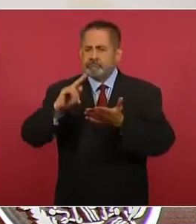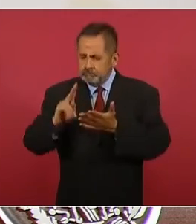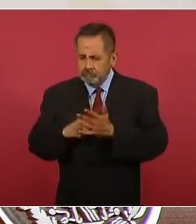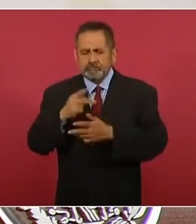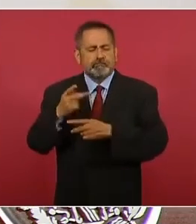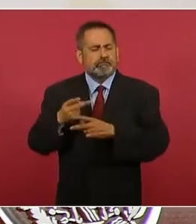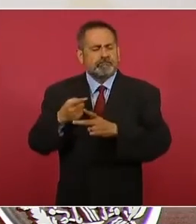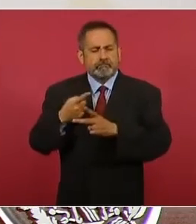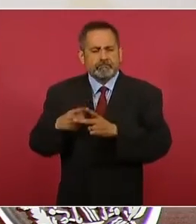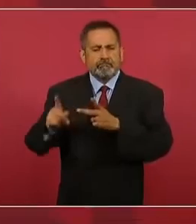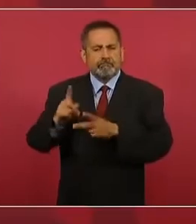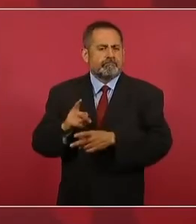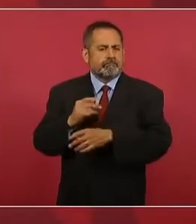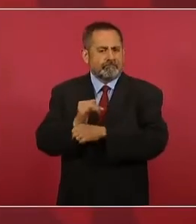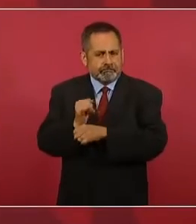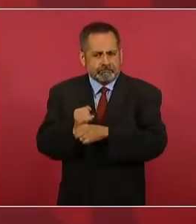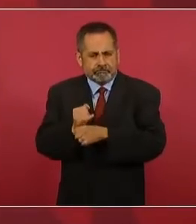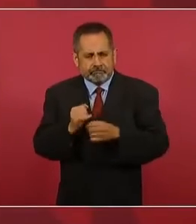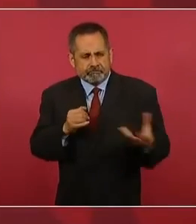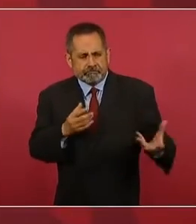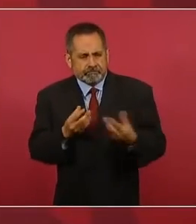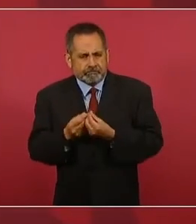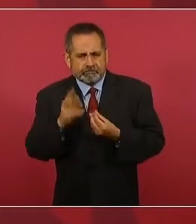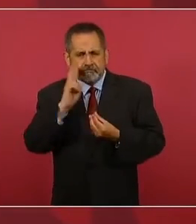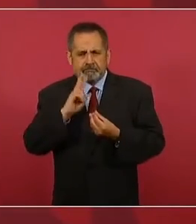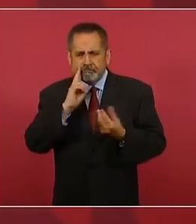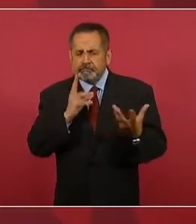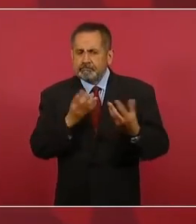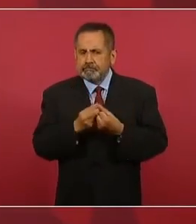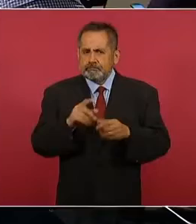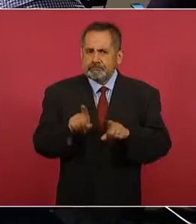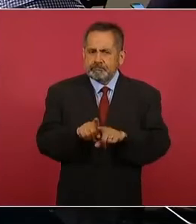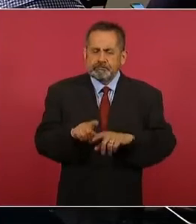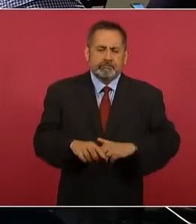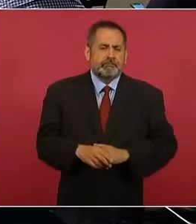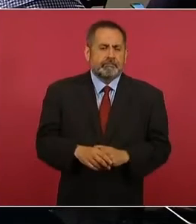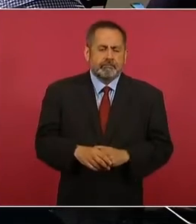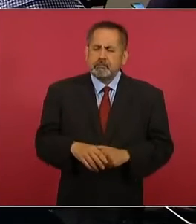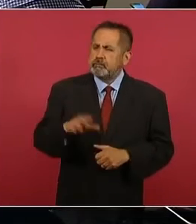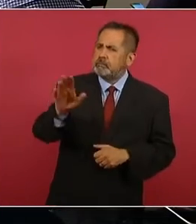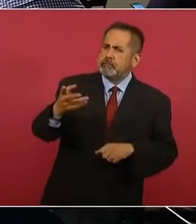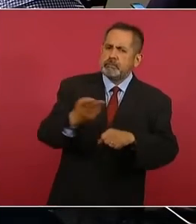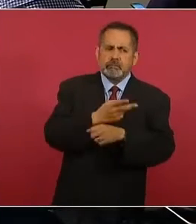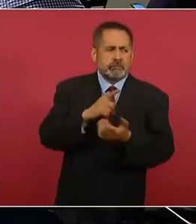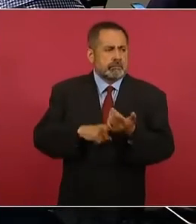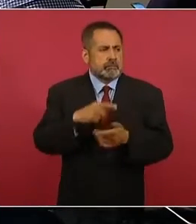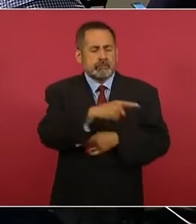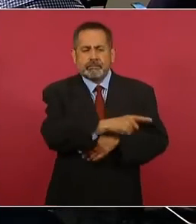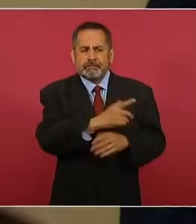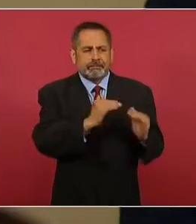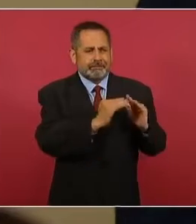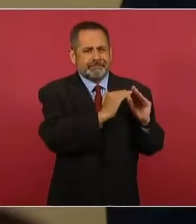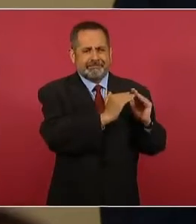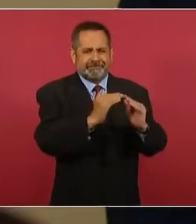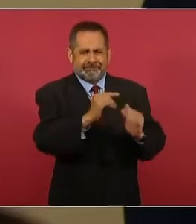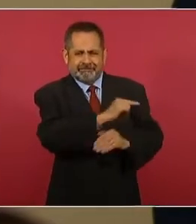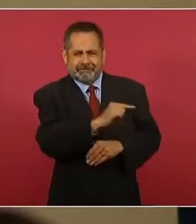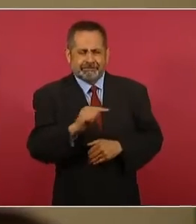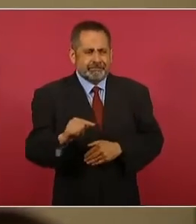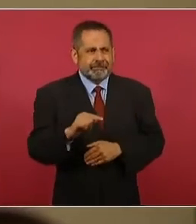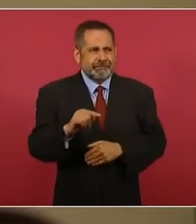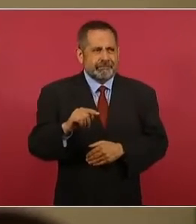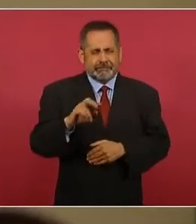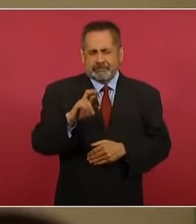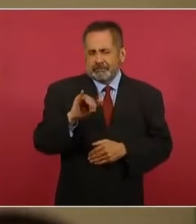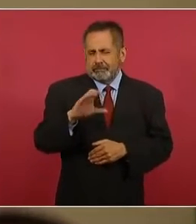estuvieran abiertas con ese caso de Coajimalpa. ¿Y qué va a pasar con los refugios de Rosy Orozco? Porque siguen recibiendo niños, les